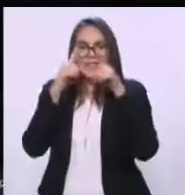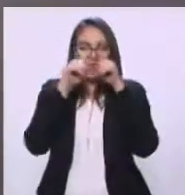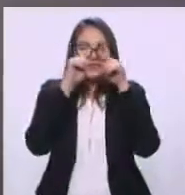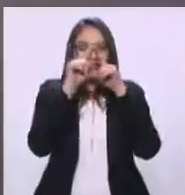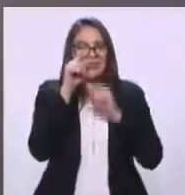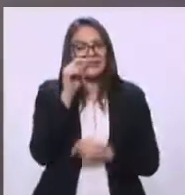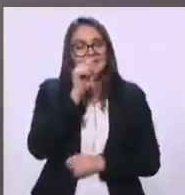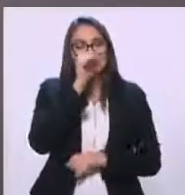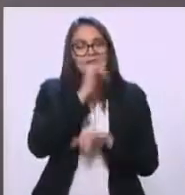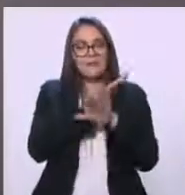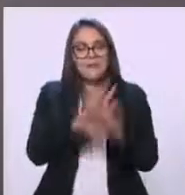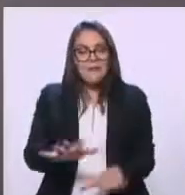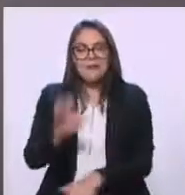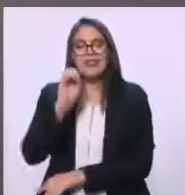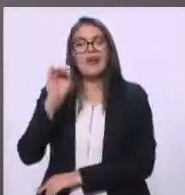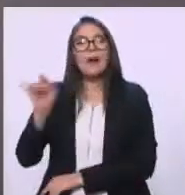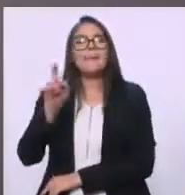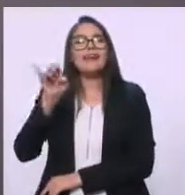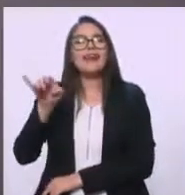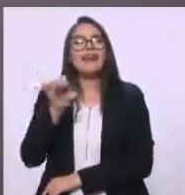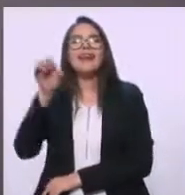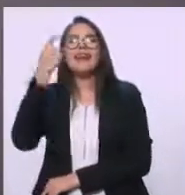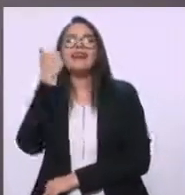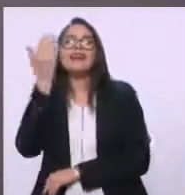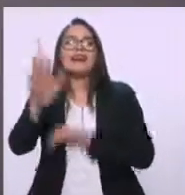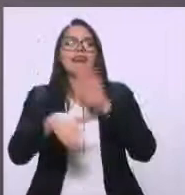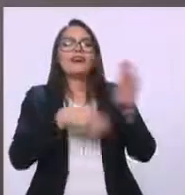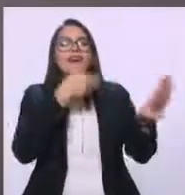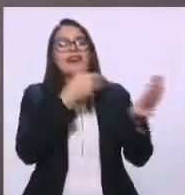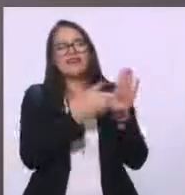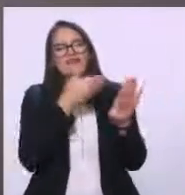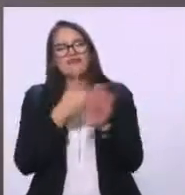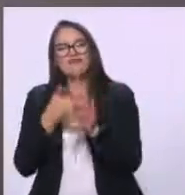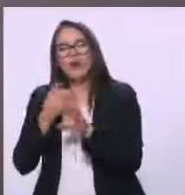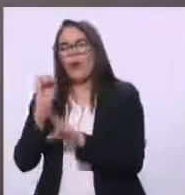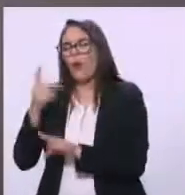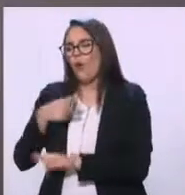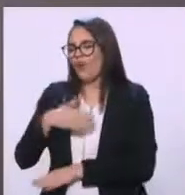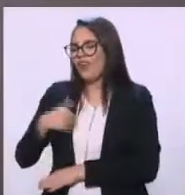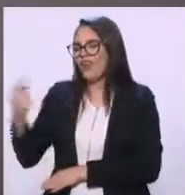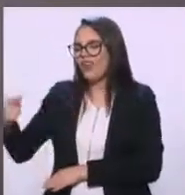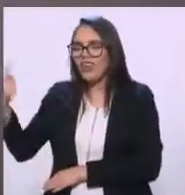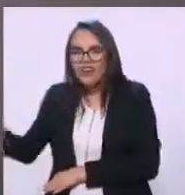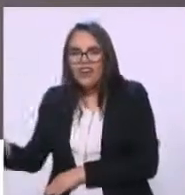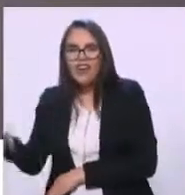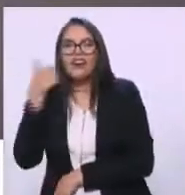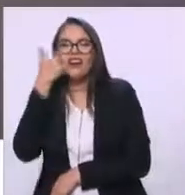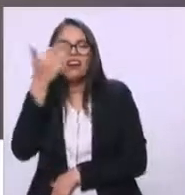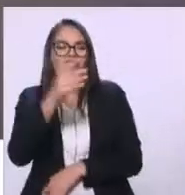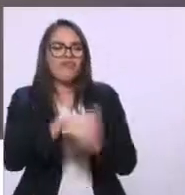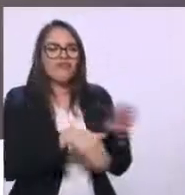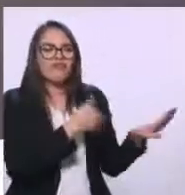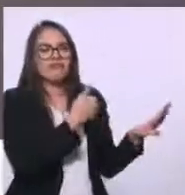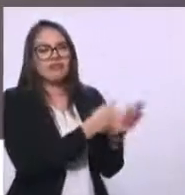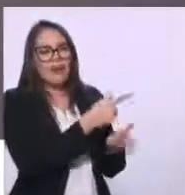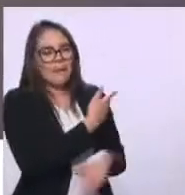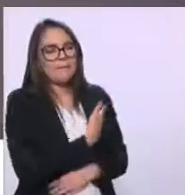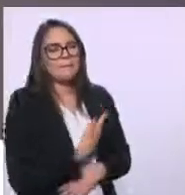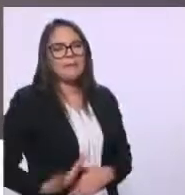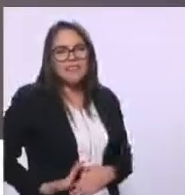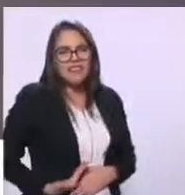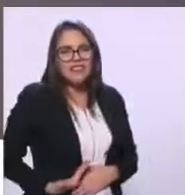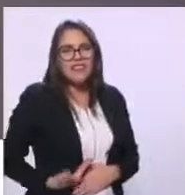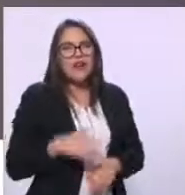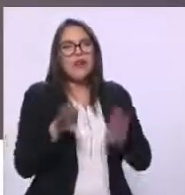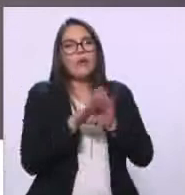PGLeaks se difunda respecto a los hijos o la familia de algunos funcionarios o del propio presidente, y lo